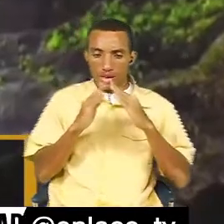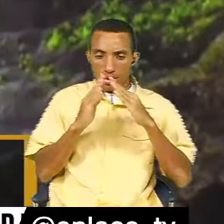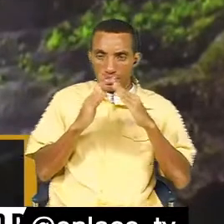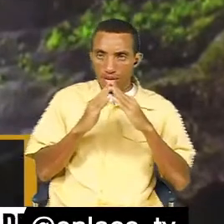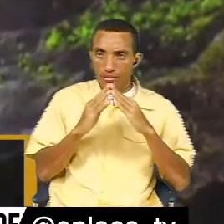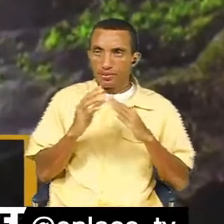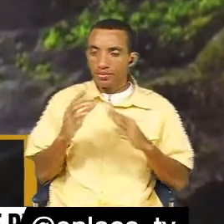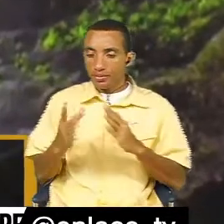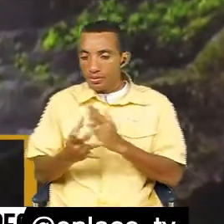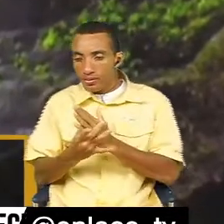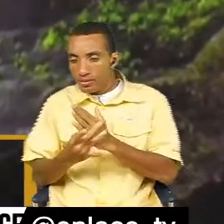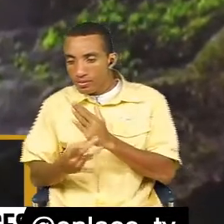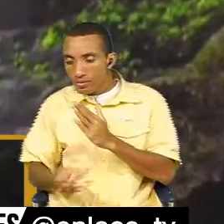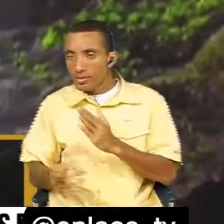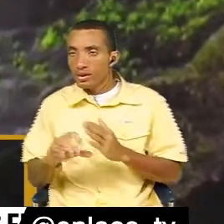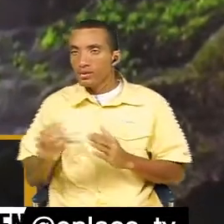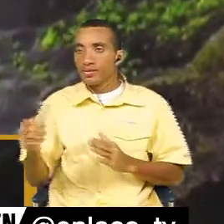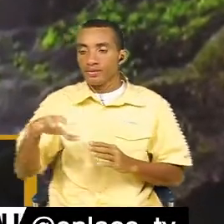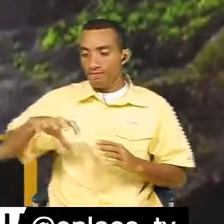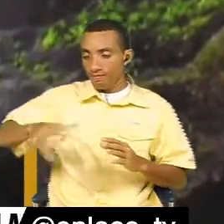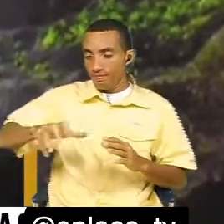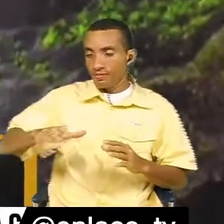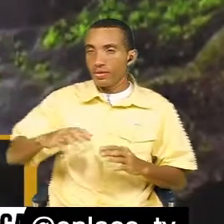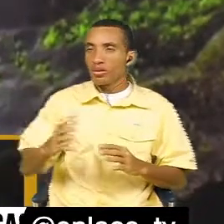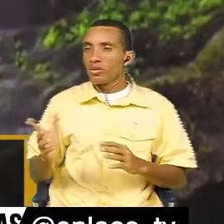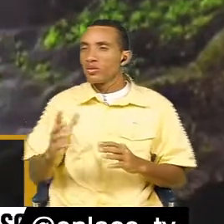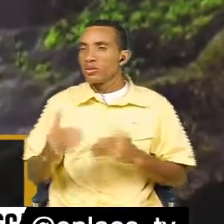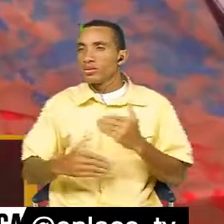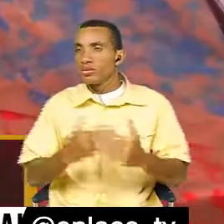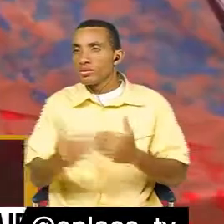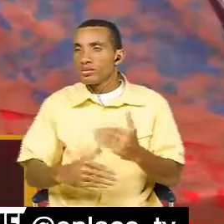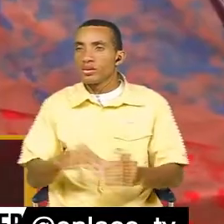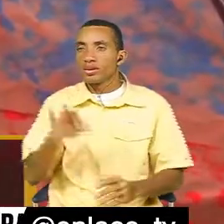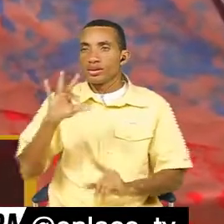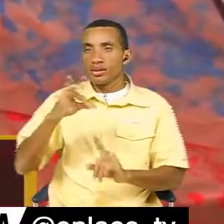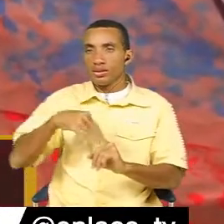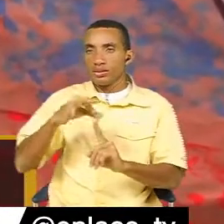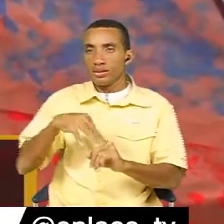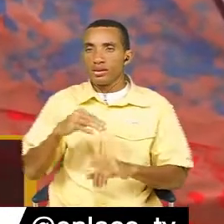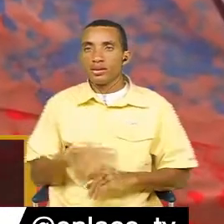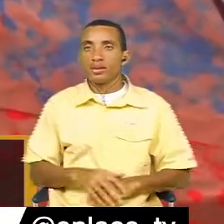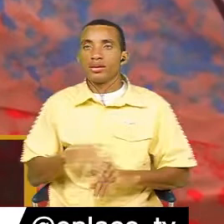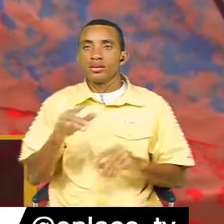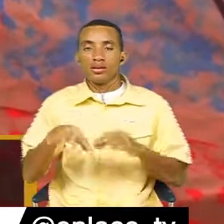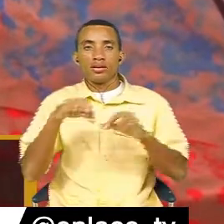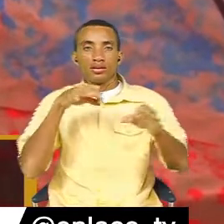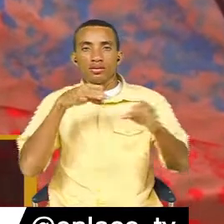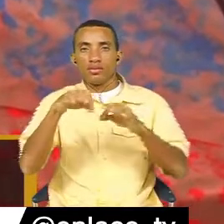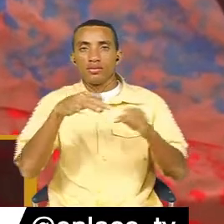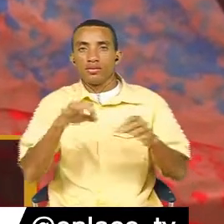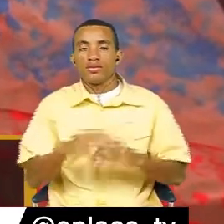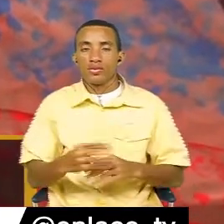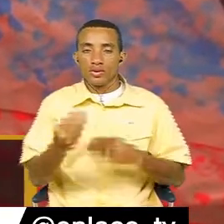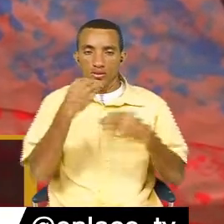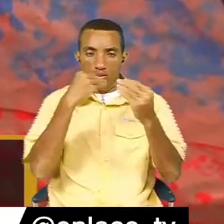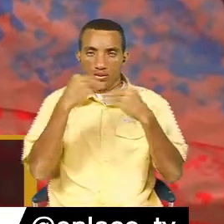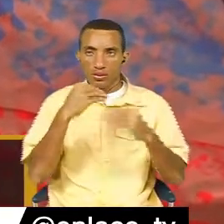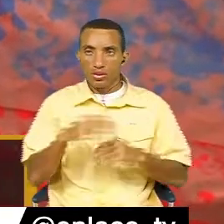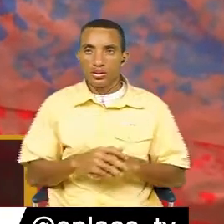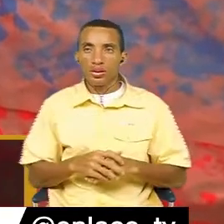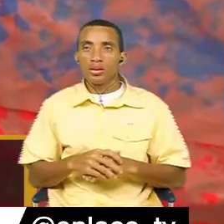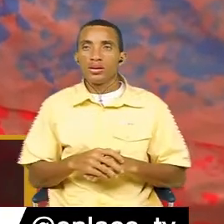aceite mineral y naranjas. Este proceso dura aproximadamente unos 3 meses. También expliqué las comidas más